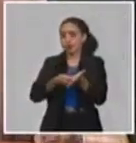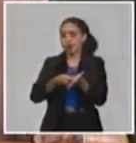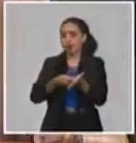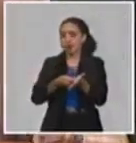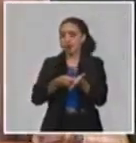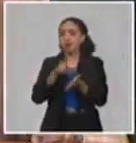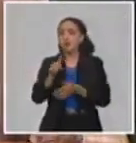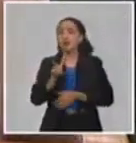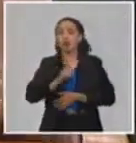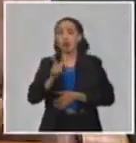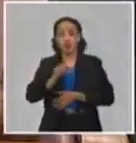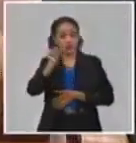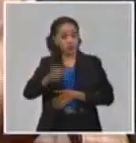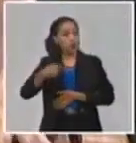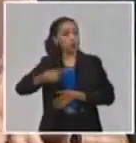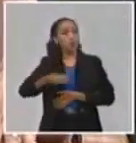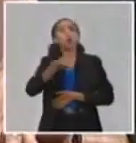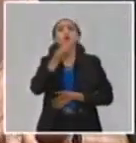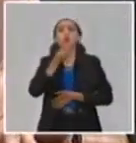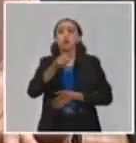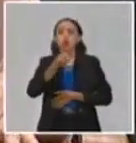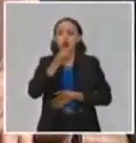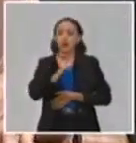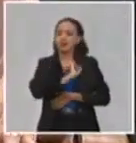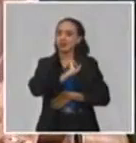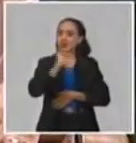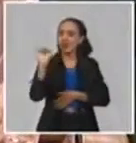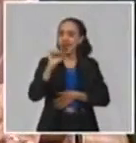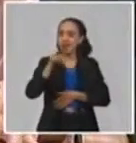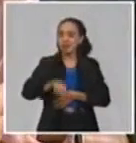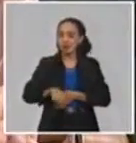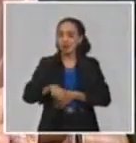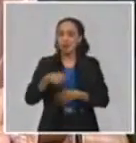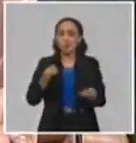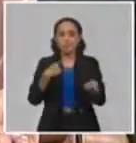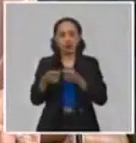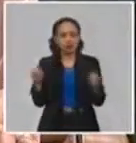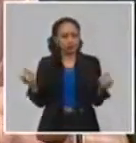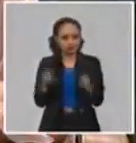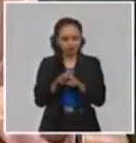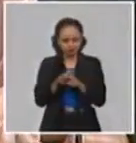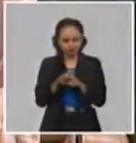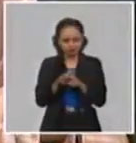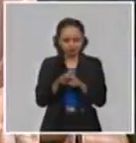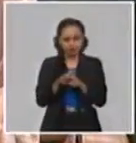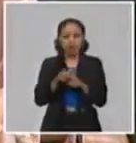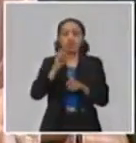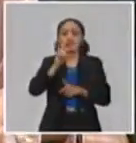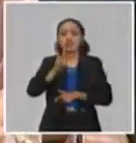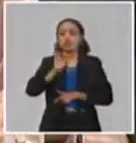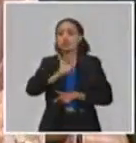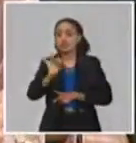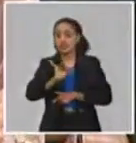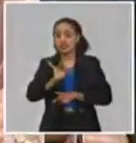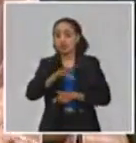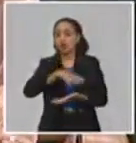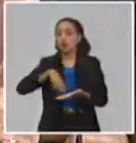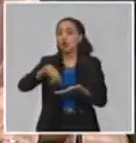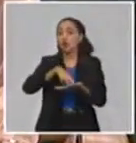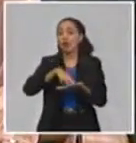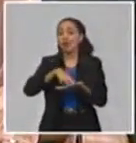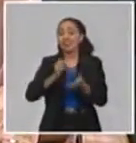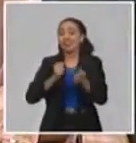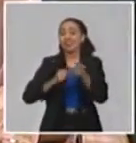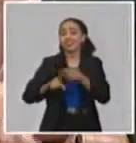dos personas jurídicas, y nos permite poder avanzar con la unidad minorista. Se han instalado 377 terminales de punto de